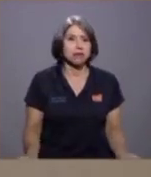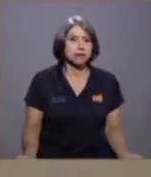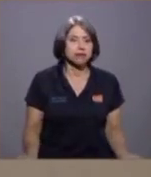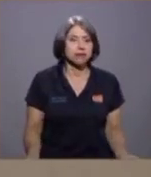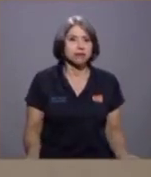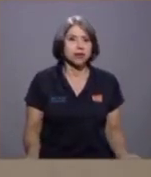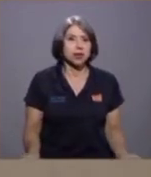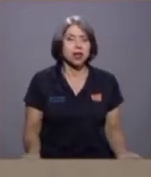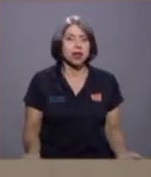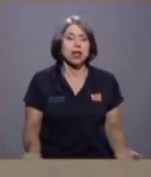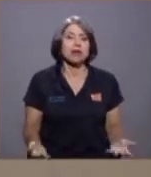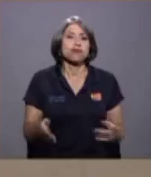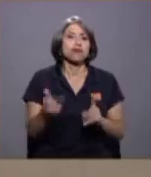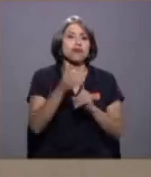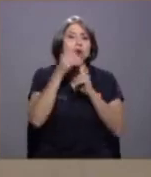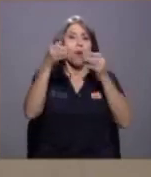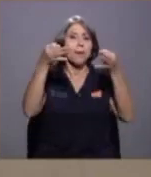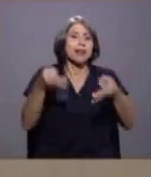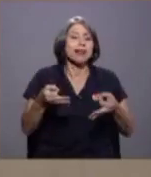medidas como